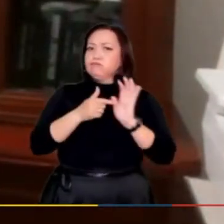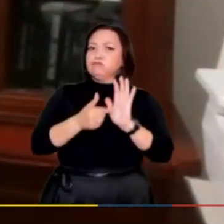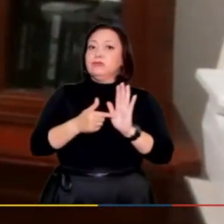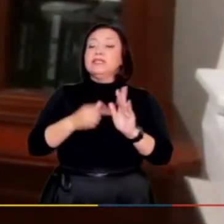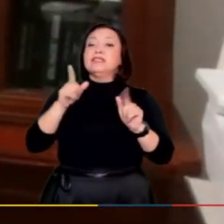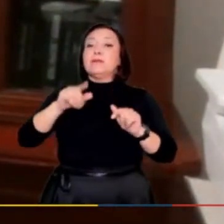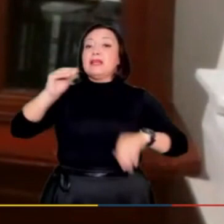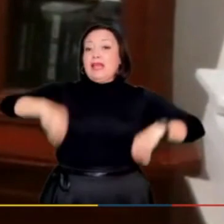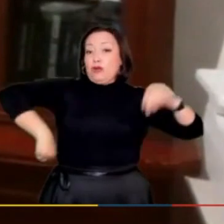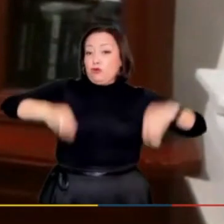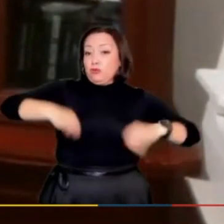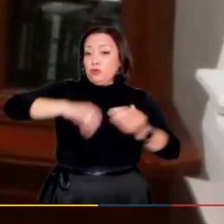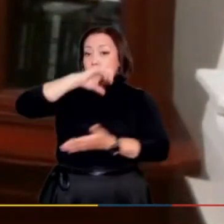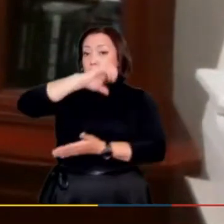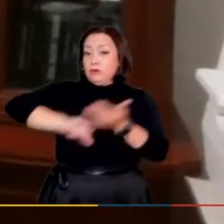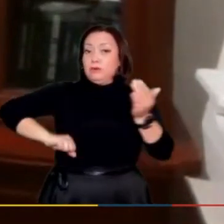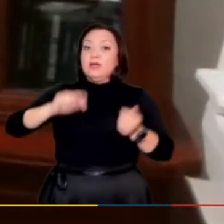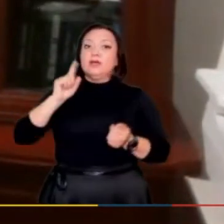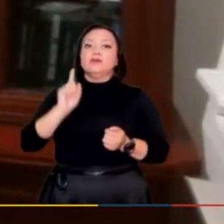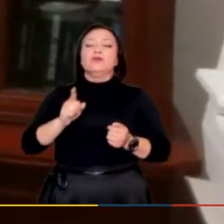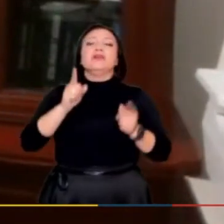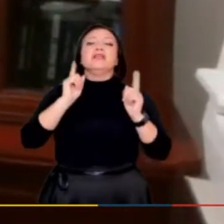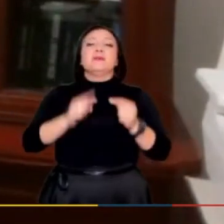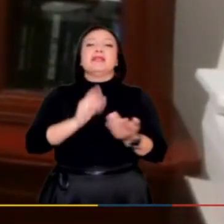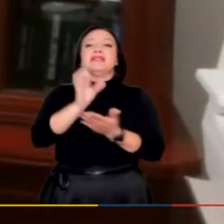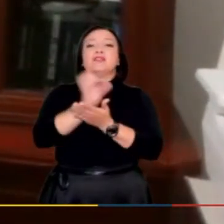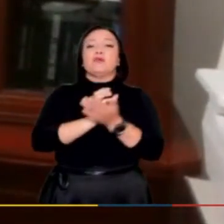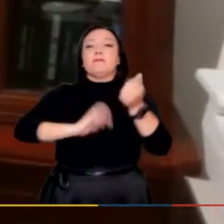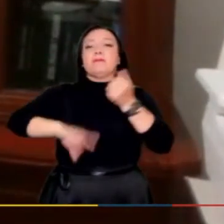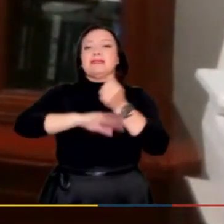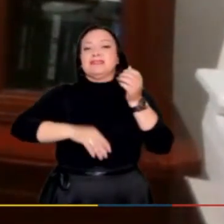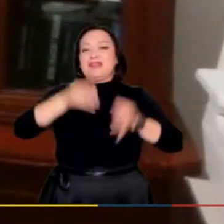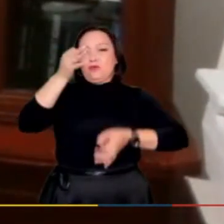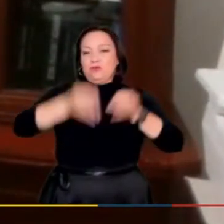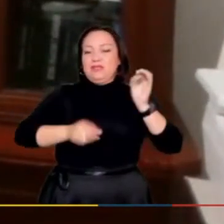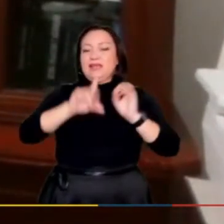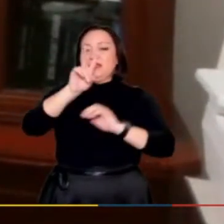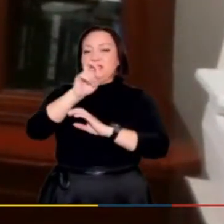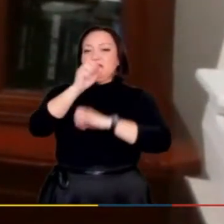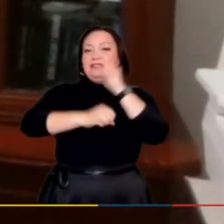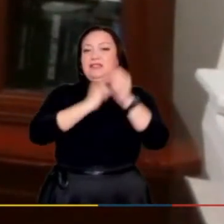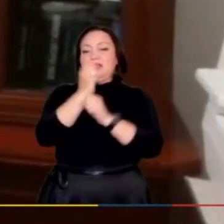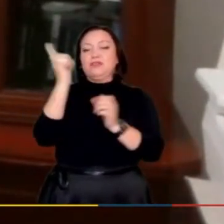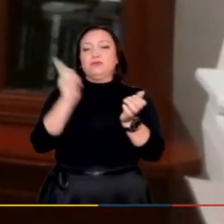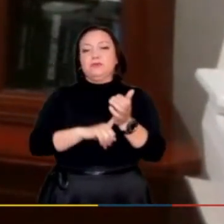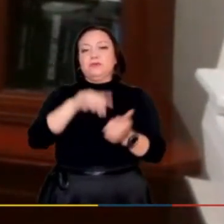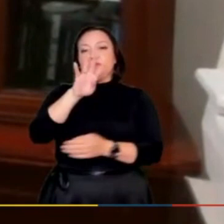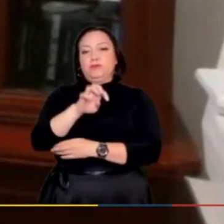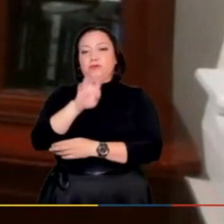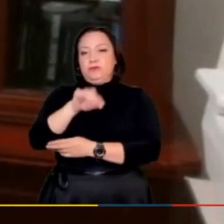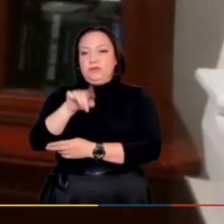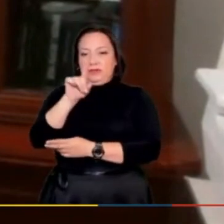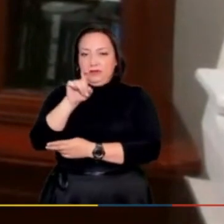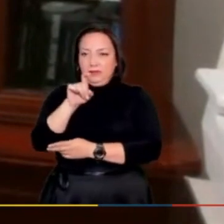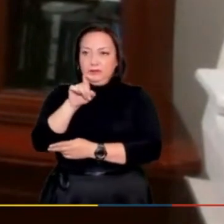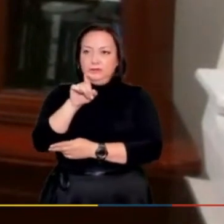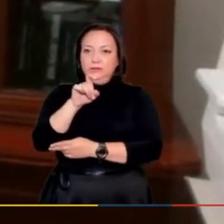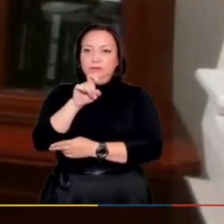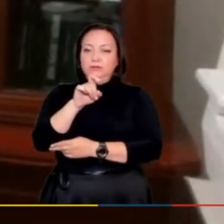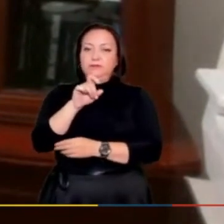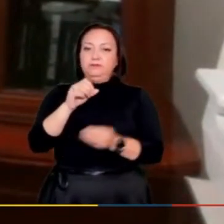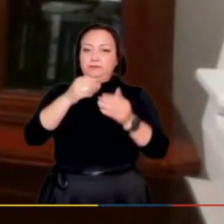corrupción administrativa, y la circular básica jurídica 7 de 1996, que en el